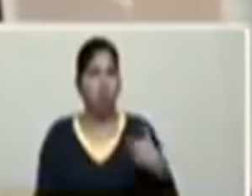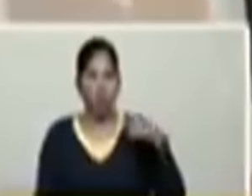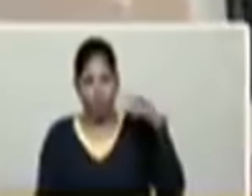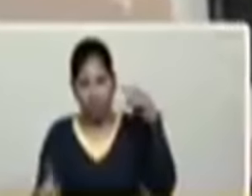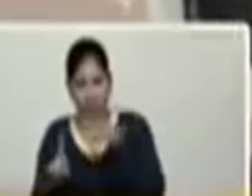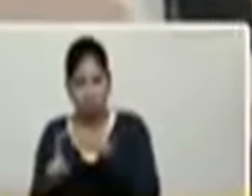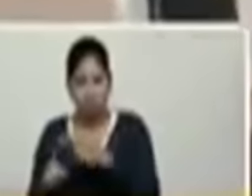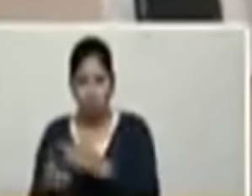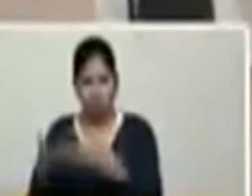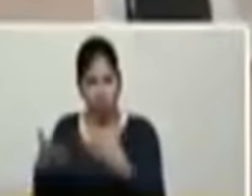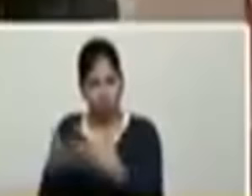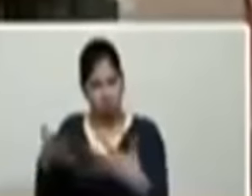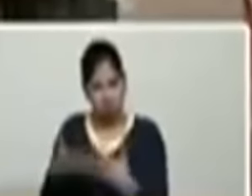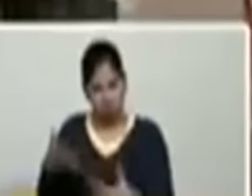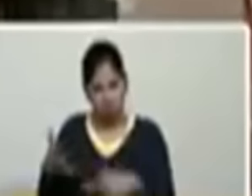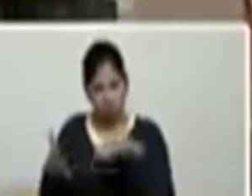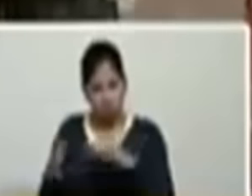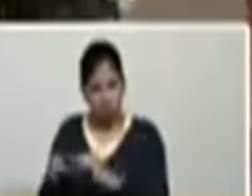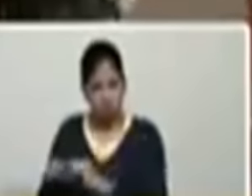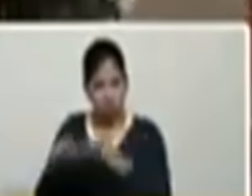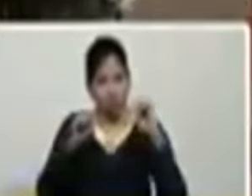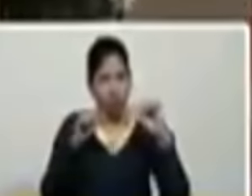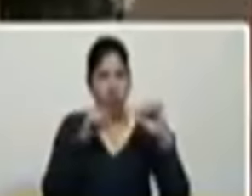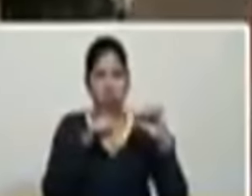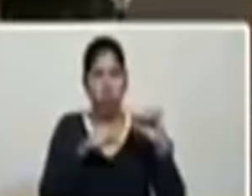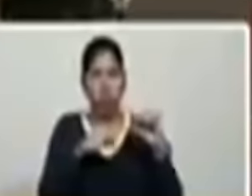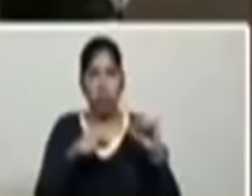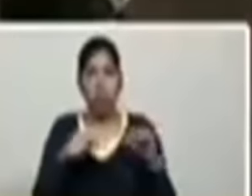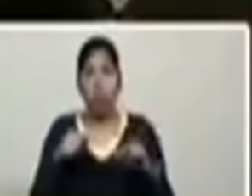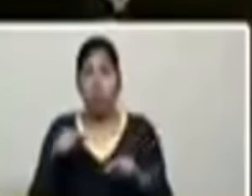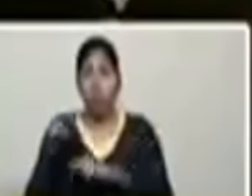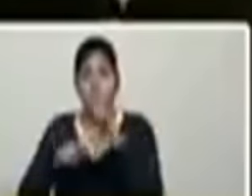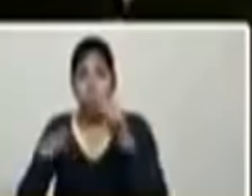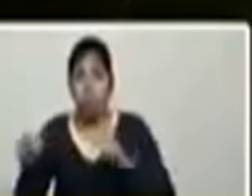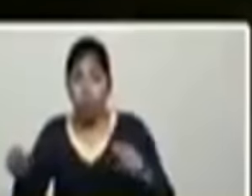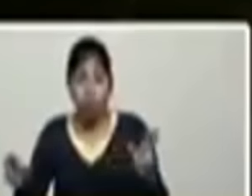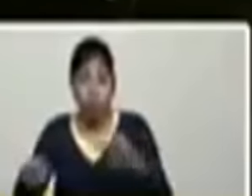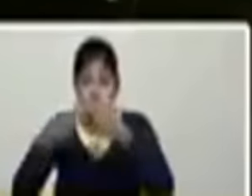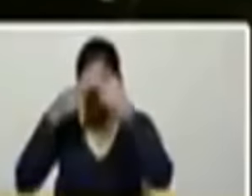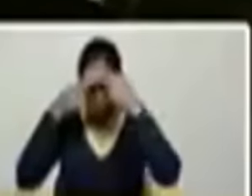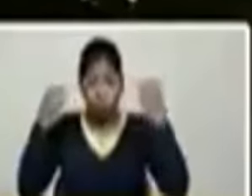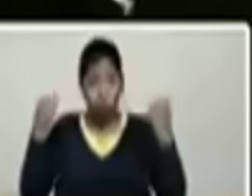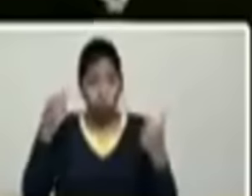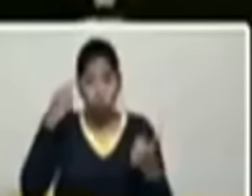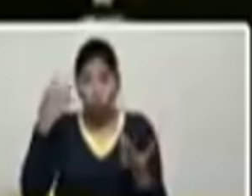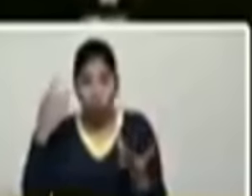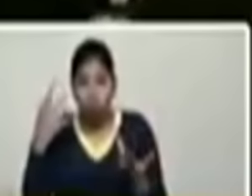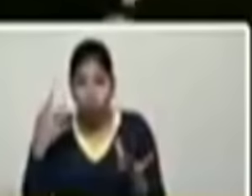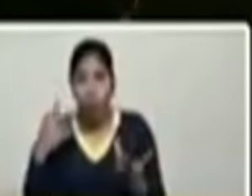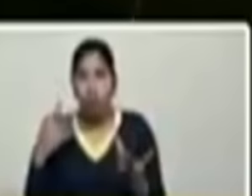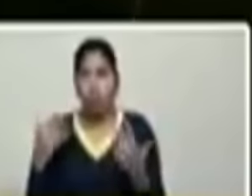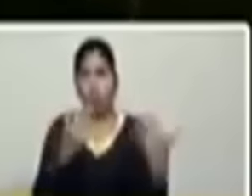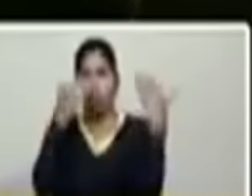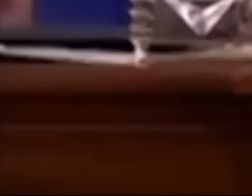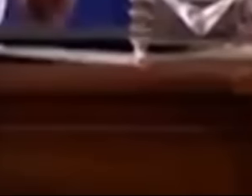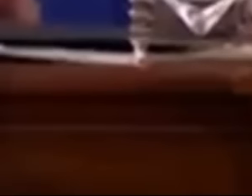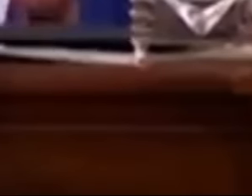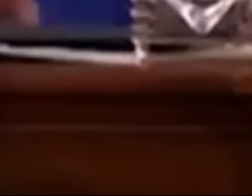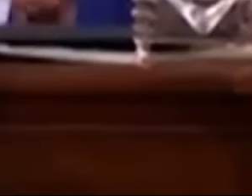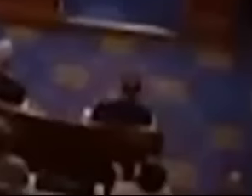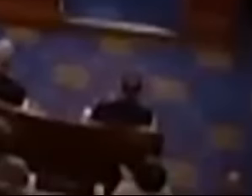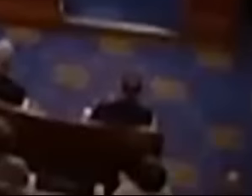fueron pisoteadas por el señor Nicolás Maduro y que realmente no funcionaron, señores, y que básicamente dejan muy mal parada, señores, a la administración y a los Estados Unidos,